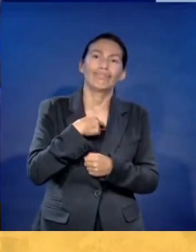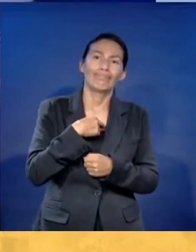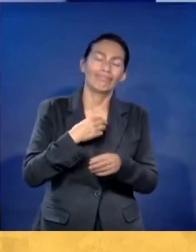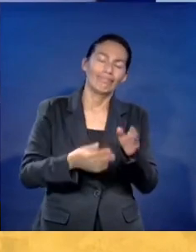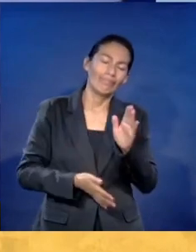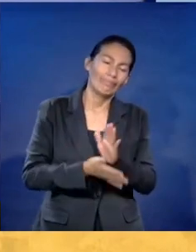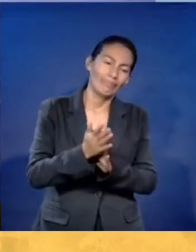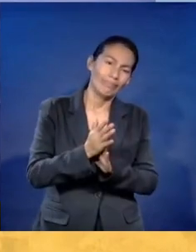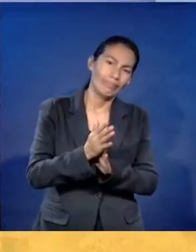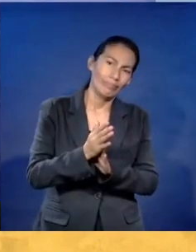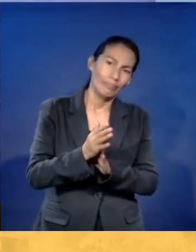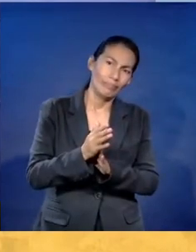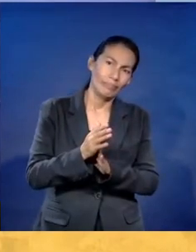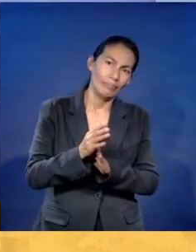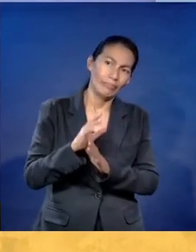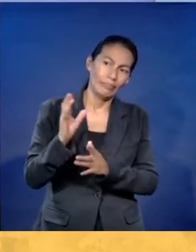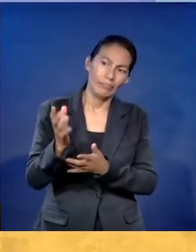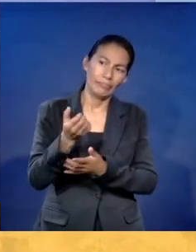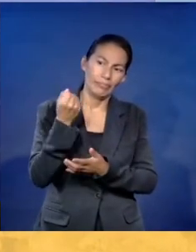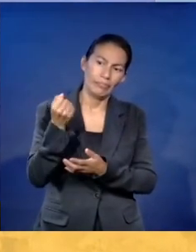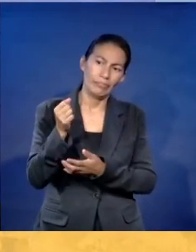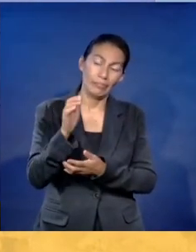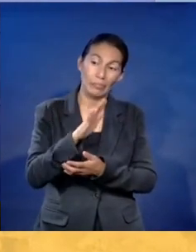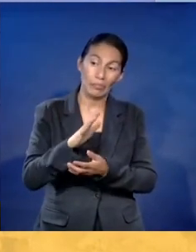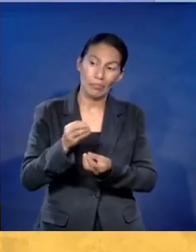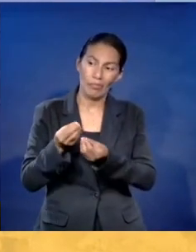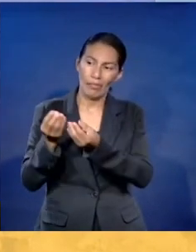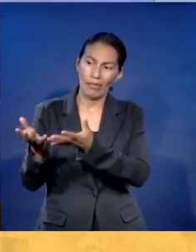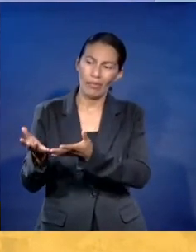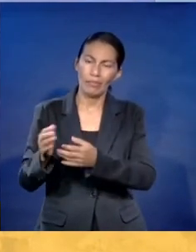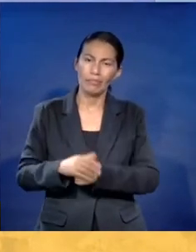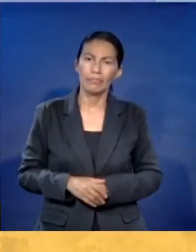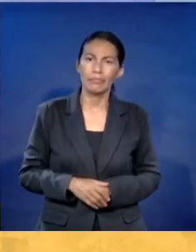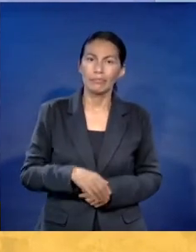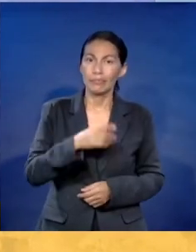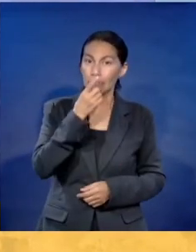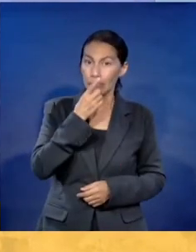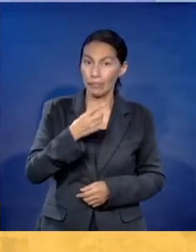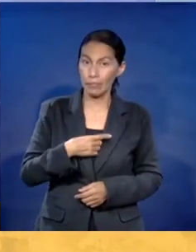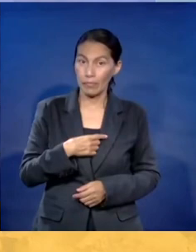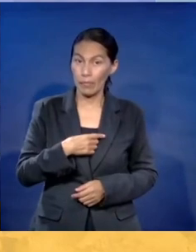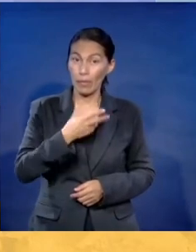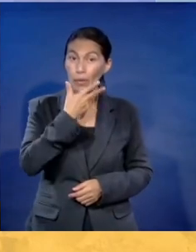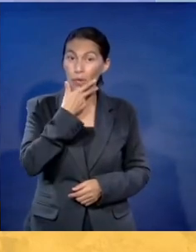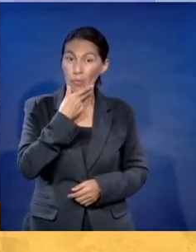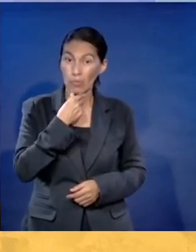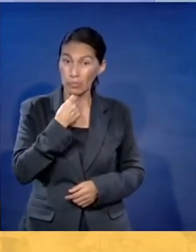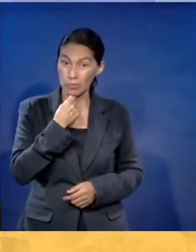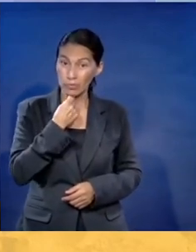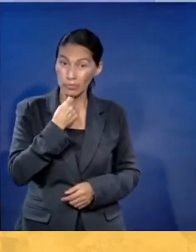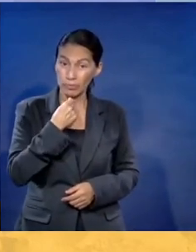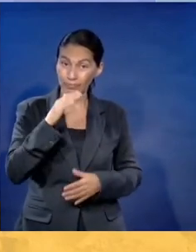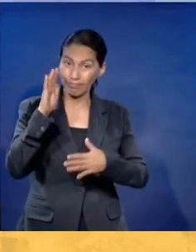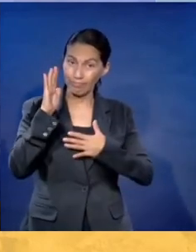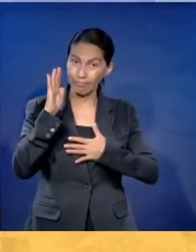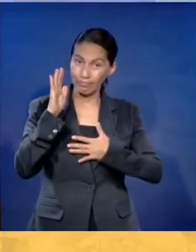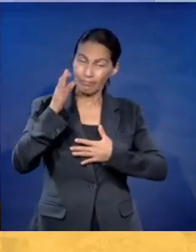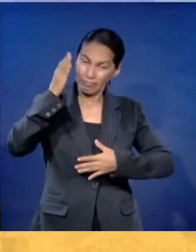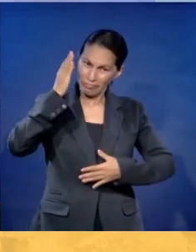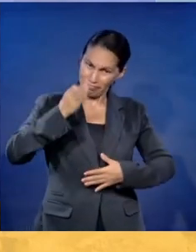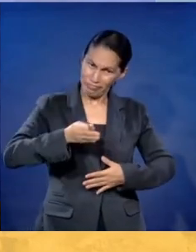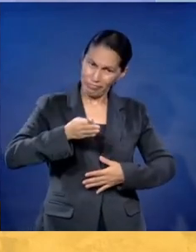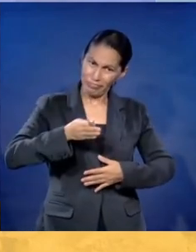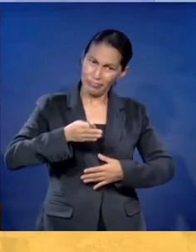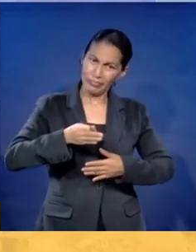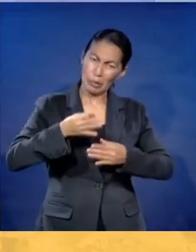ganancias pero me dijo algo que me caló los hombres sostienen su palabra me dijo prometimos ir